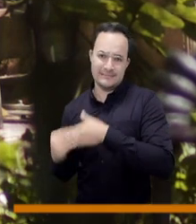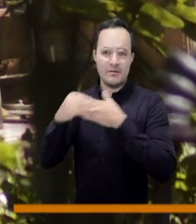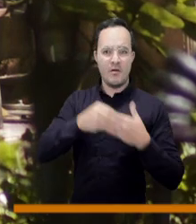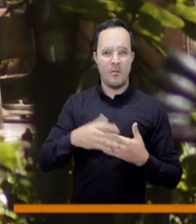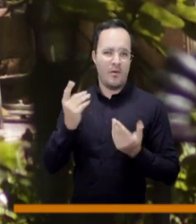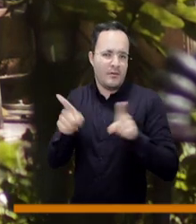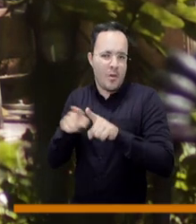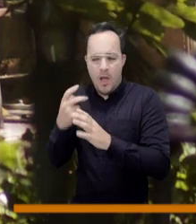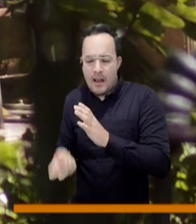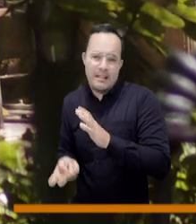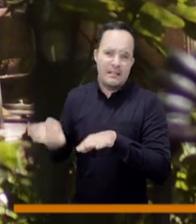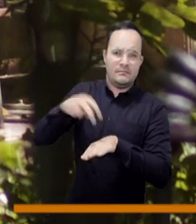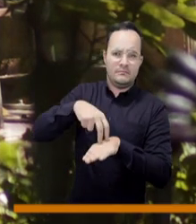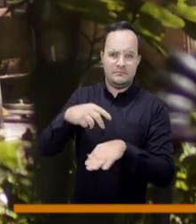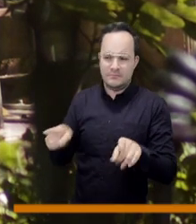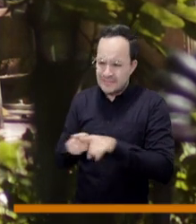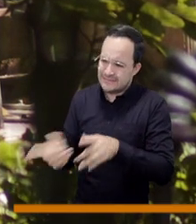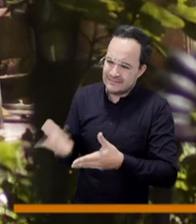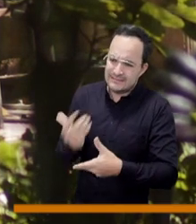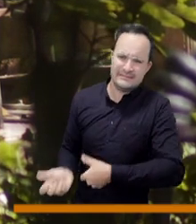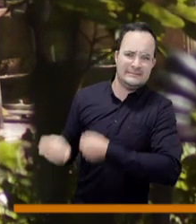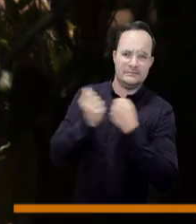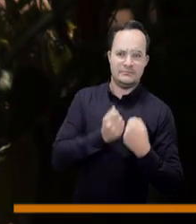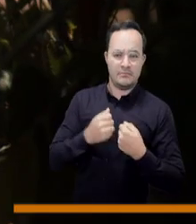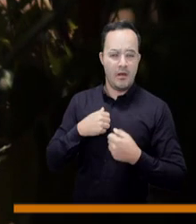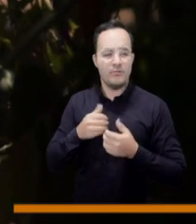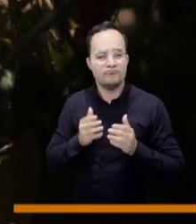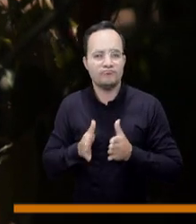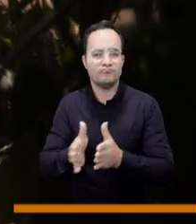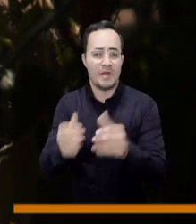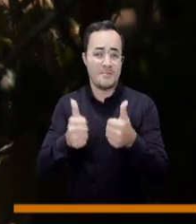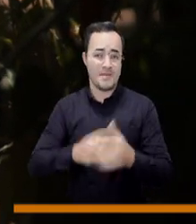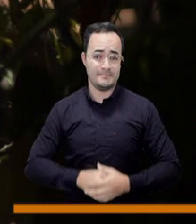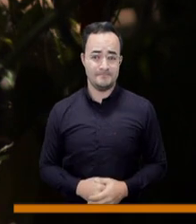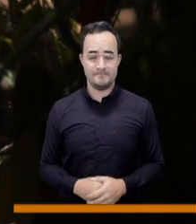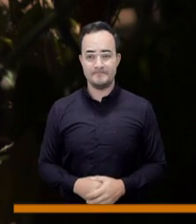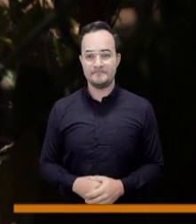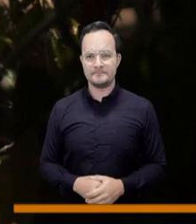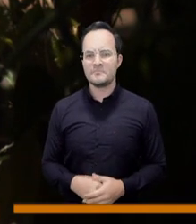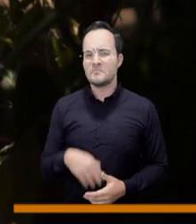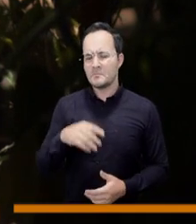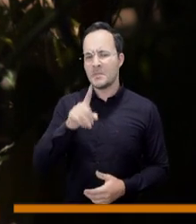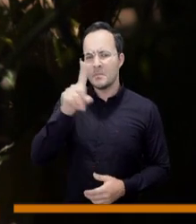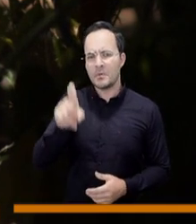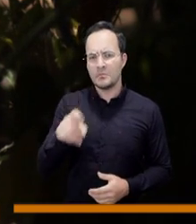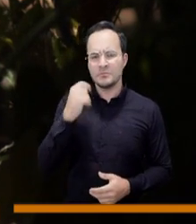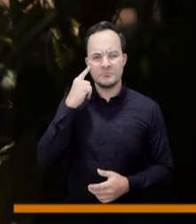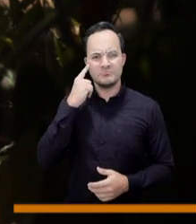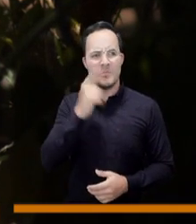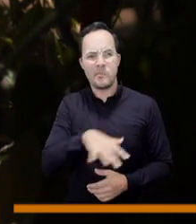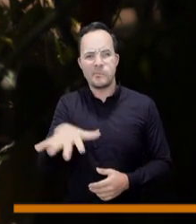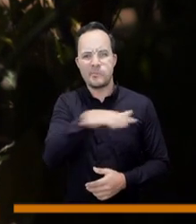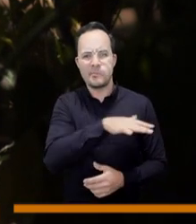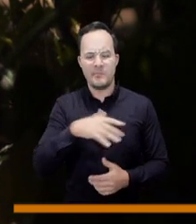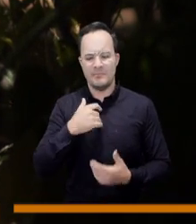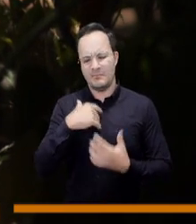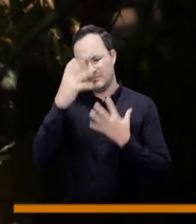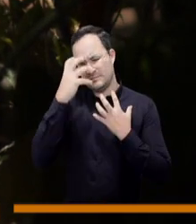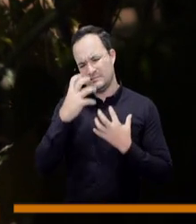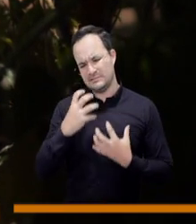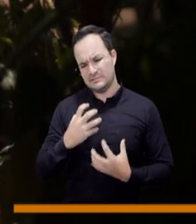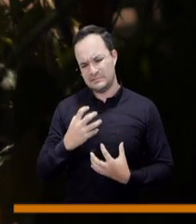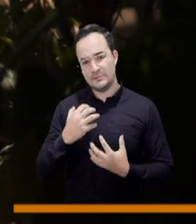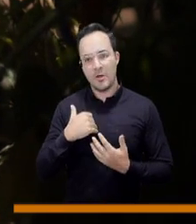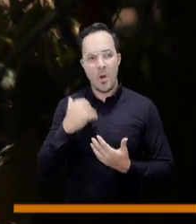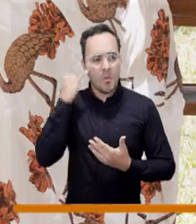que a veces nos encontramos cuando aparecen este tipo de pensamientos. Bueno, ¿qué actividades se pueden hacer para